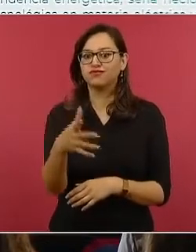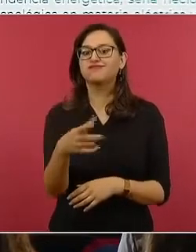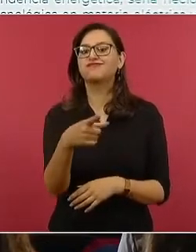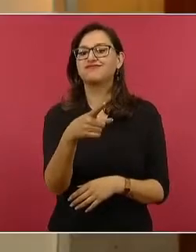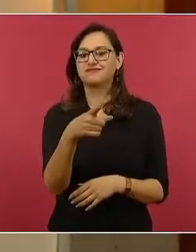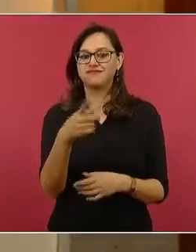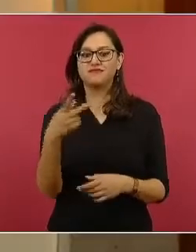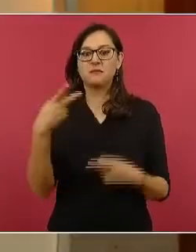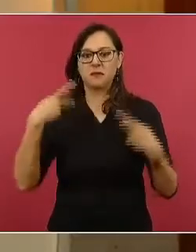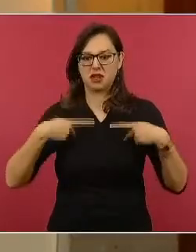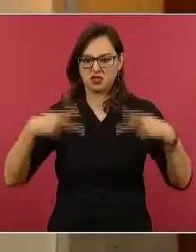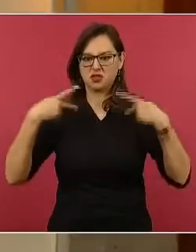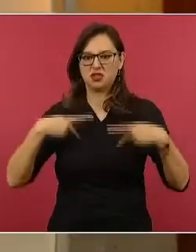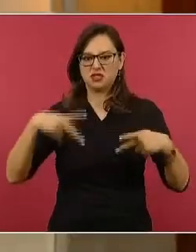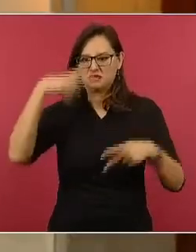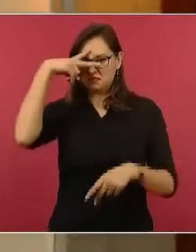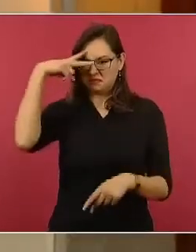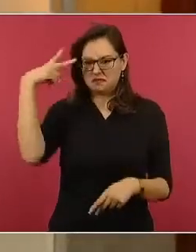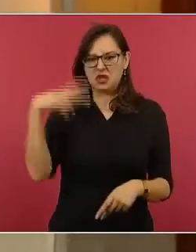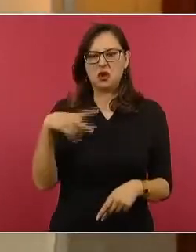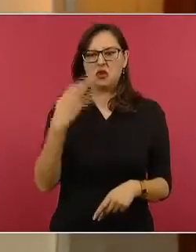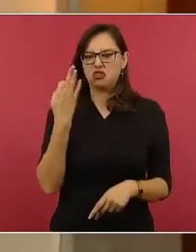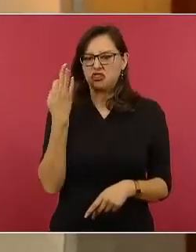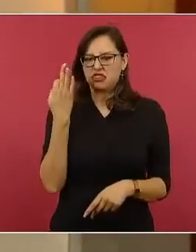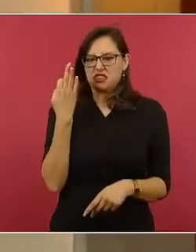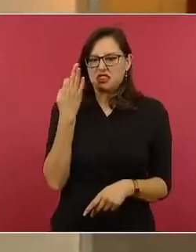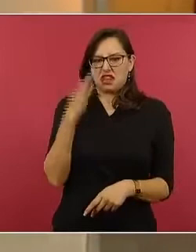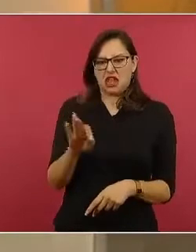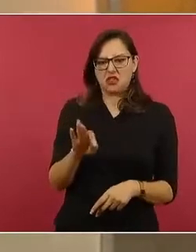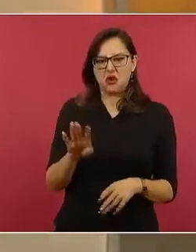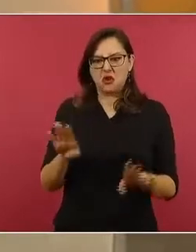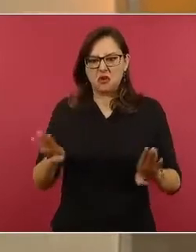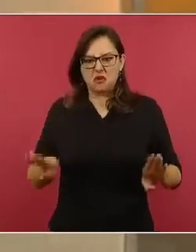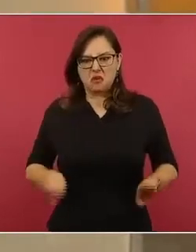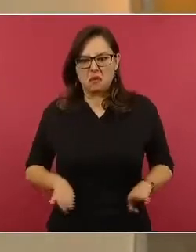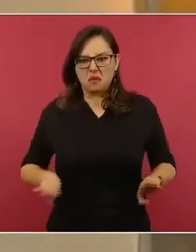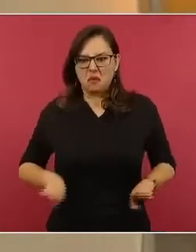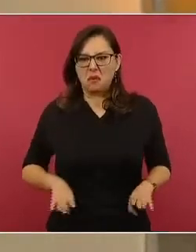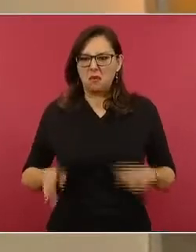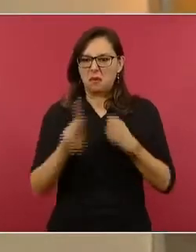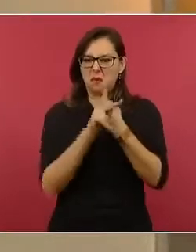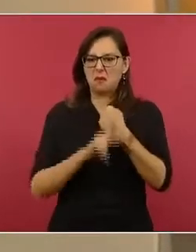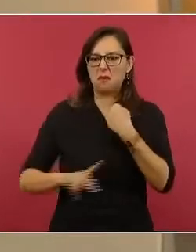algunos malos mexicanos identificados con las peores causas del país